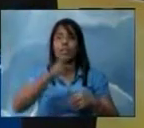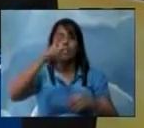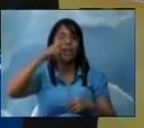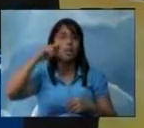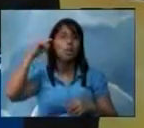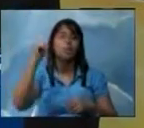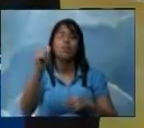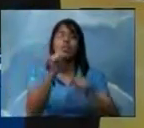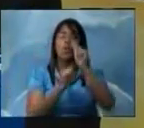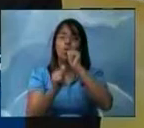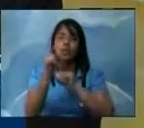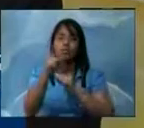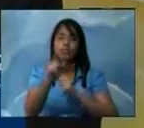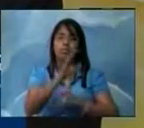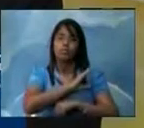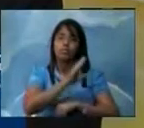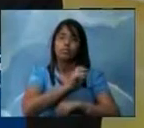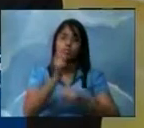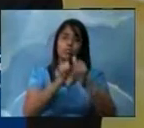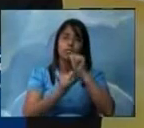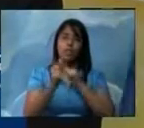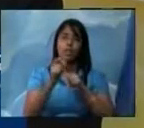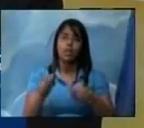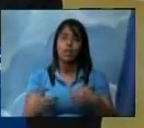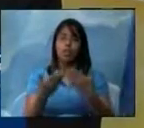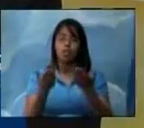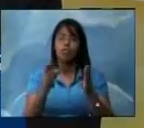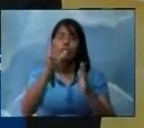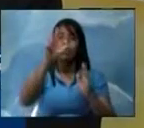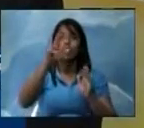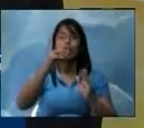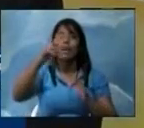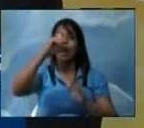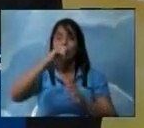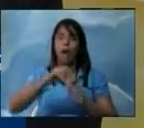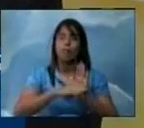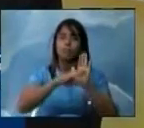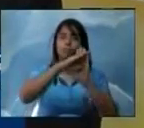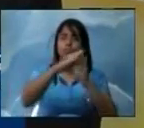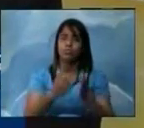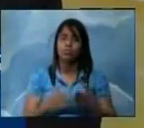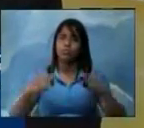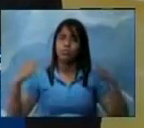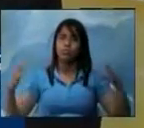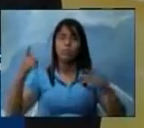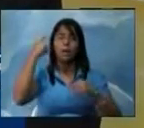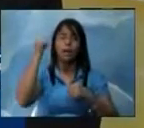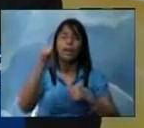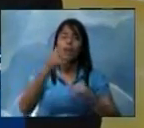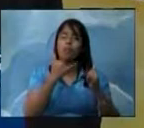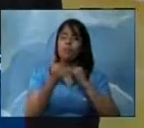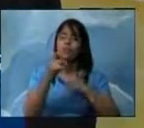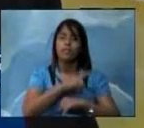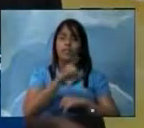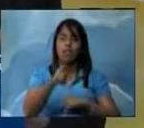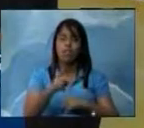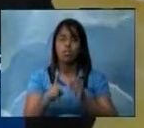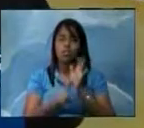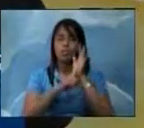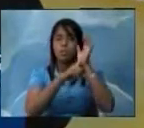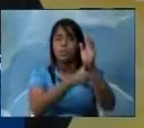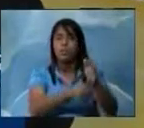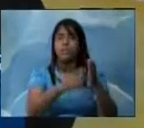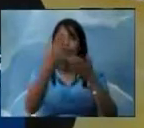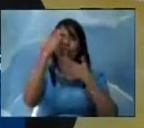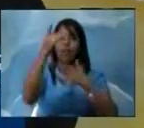que él bebía, y que los criase 3 años para que a fin de ellos se